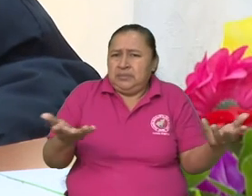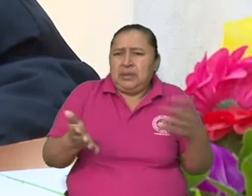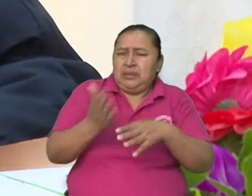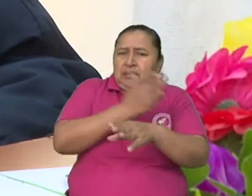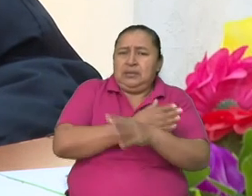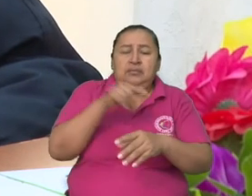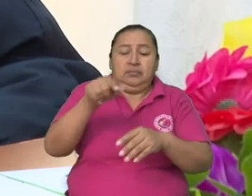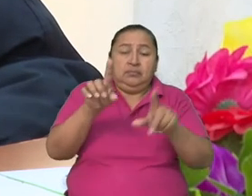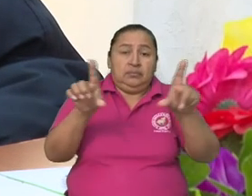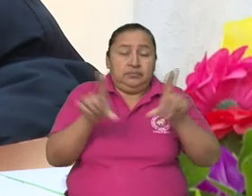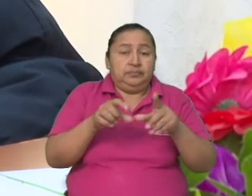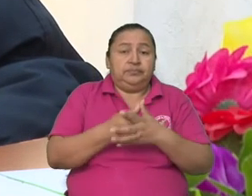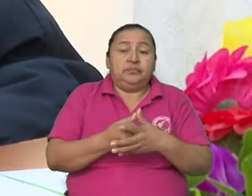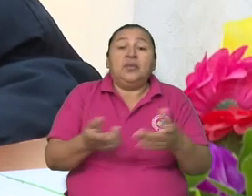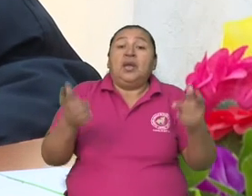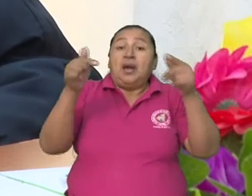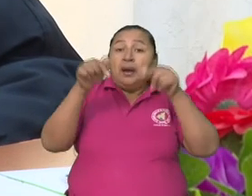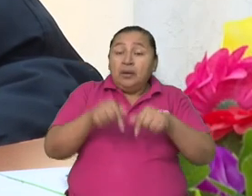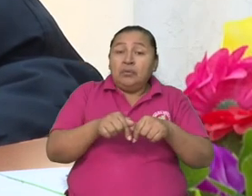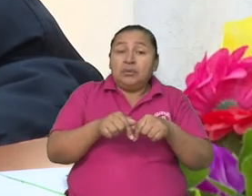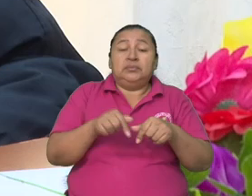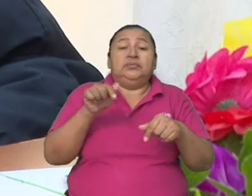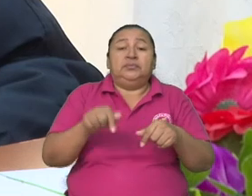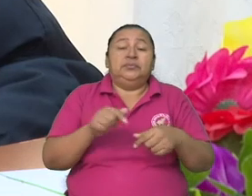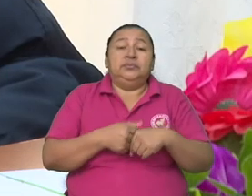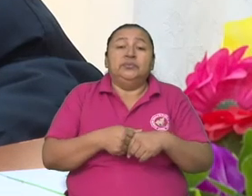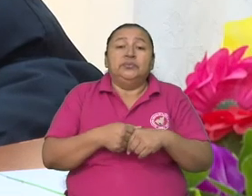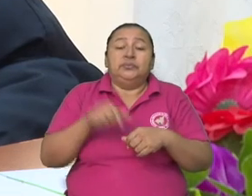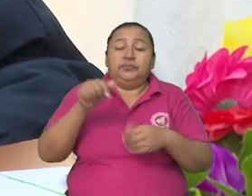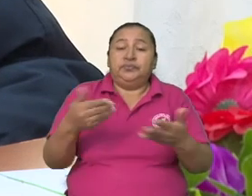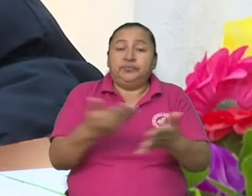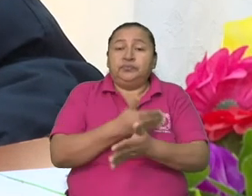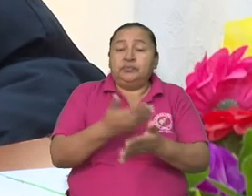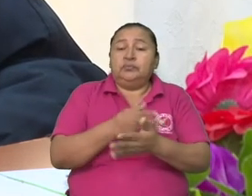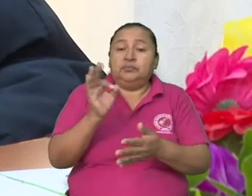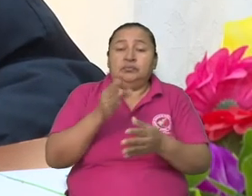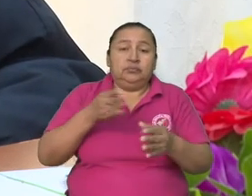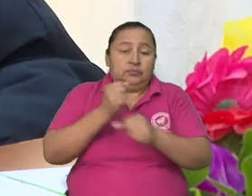a las alcaldías de esa zona. Y ahora nosotros con esta ruta que estamos